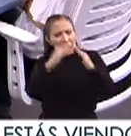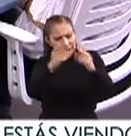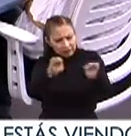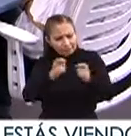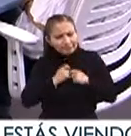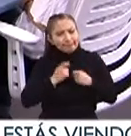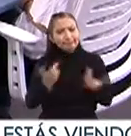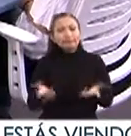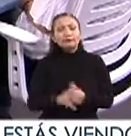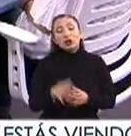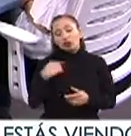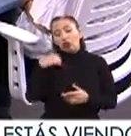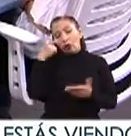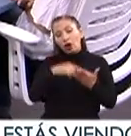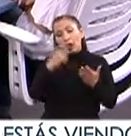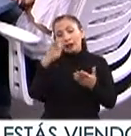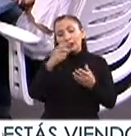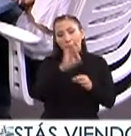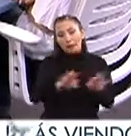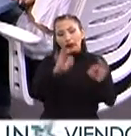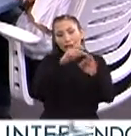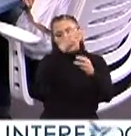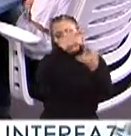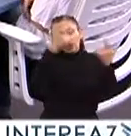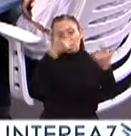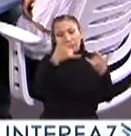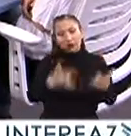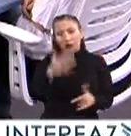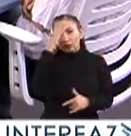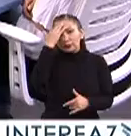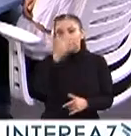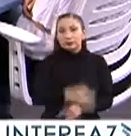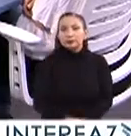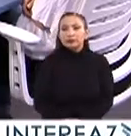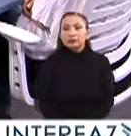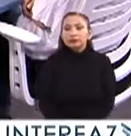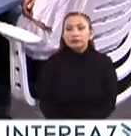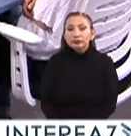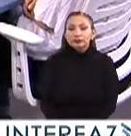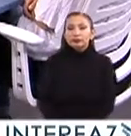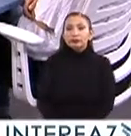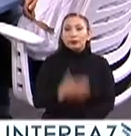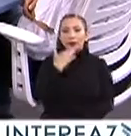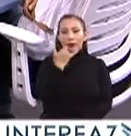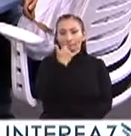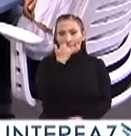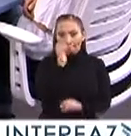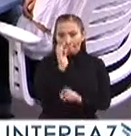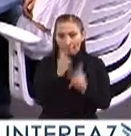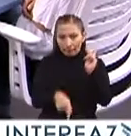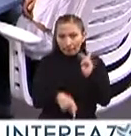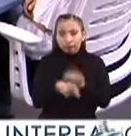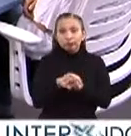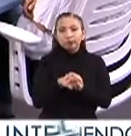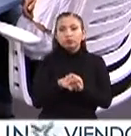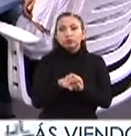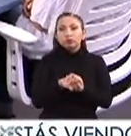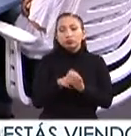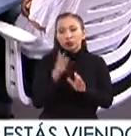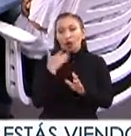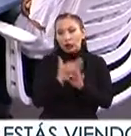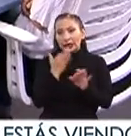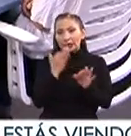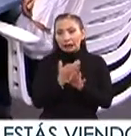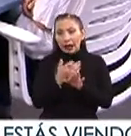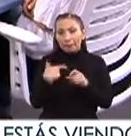Carrera. Entonces, bueno, yo creo que ese es muy importante que conozcamos. Sí, exactamente, Mariana. Perdón que te interrumpa un poco porque tenemos